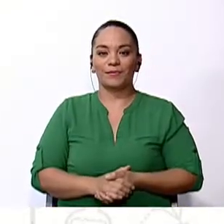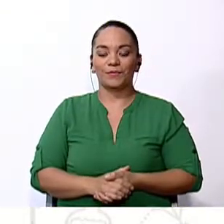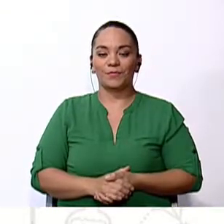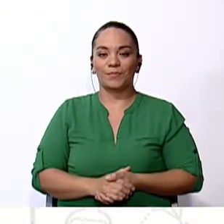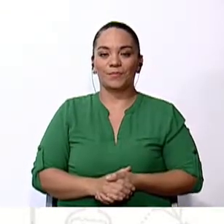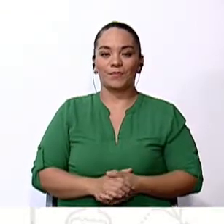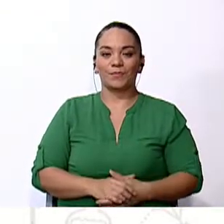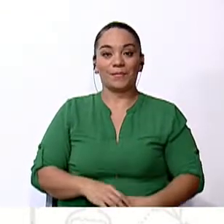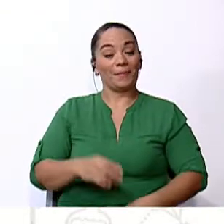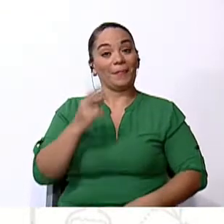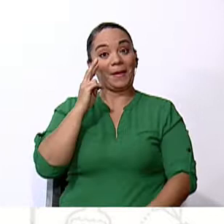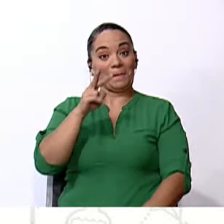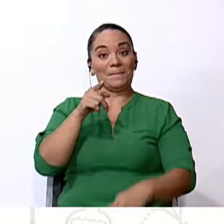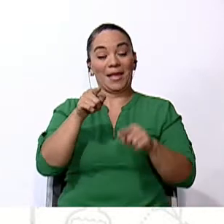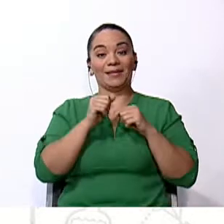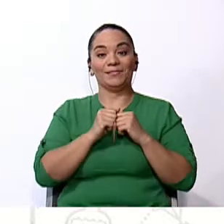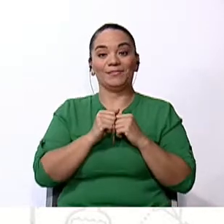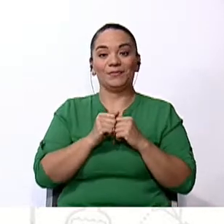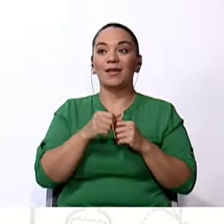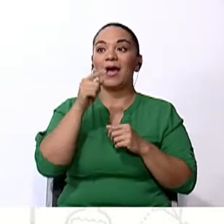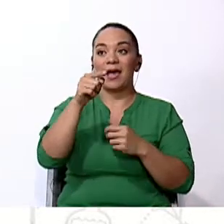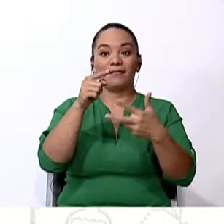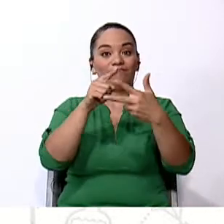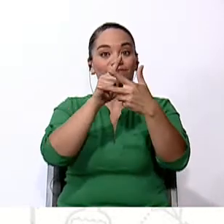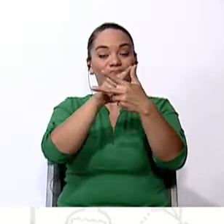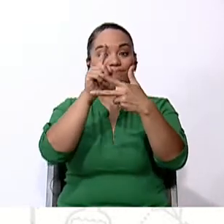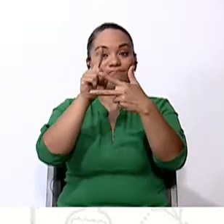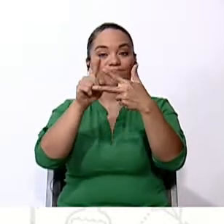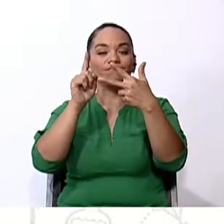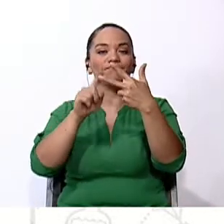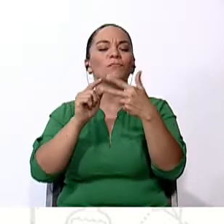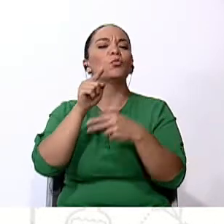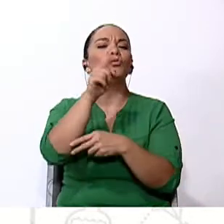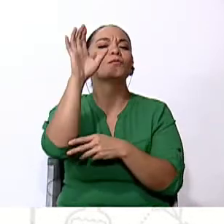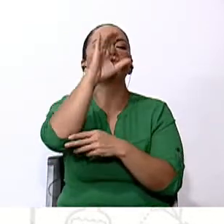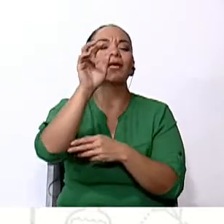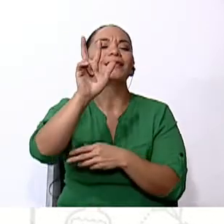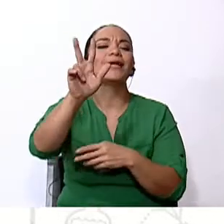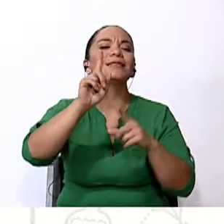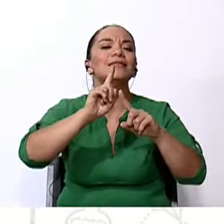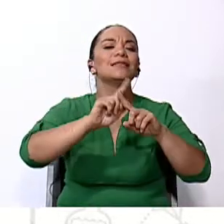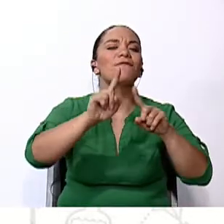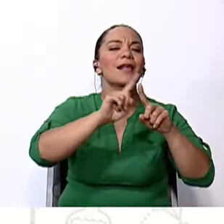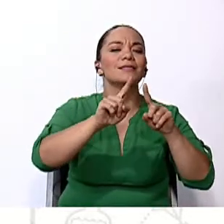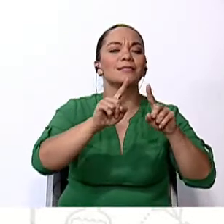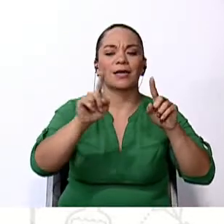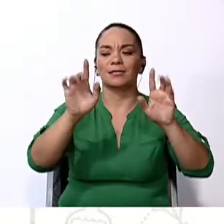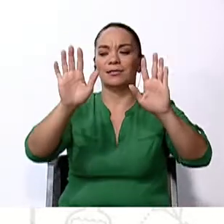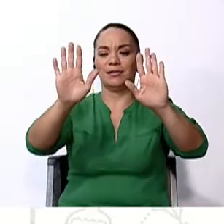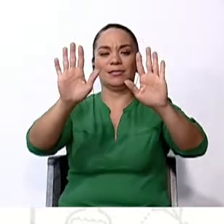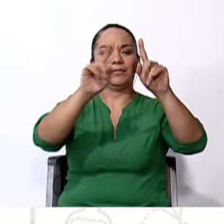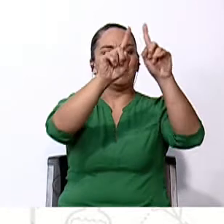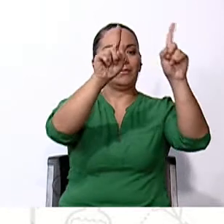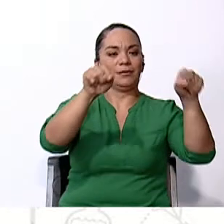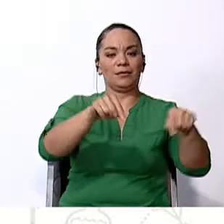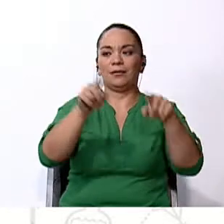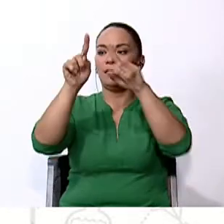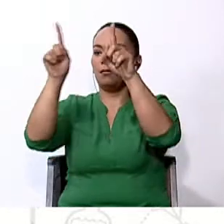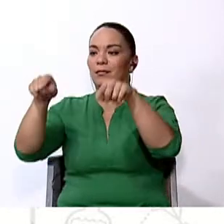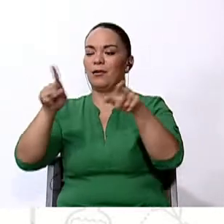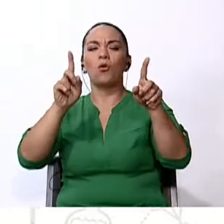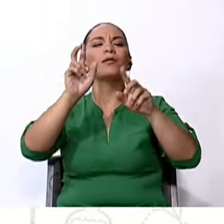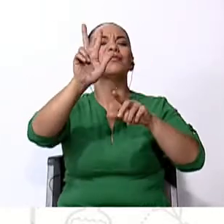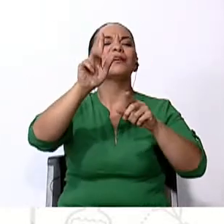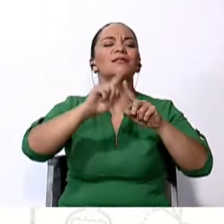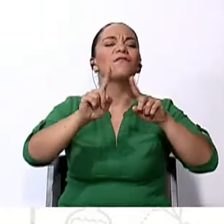Acá vamos a encontrar tres diferencias entre esas dos imágenes. De forma, de tamaño.